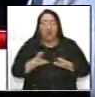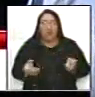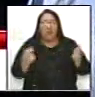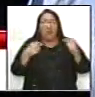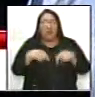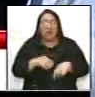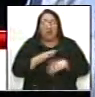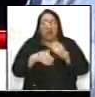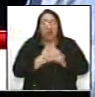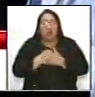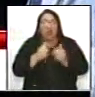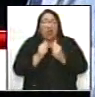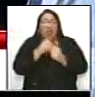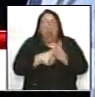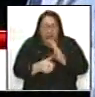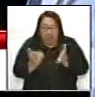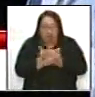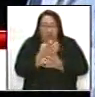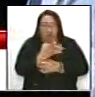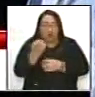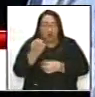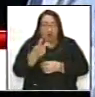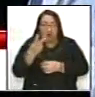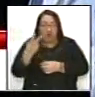presente que mediante oficio